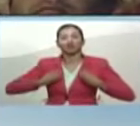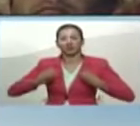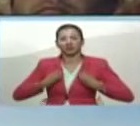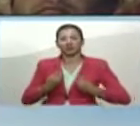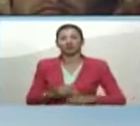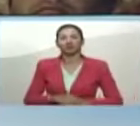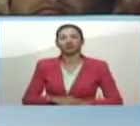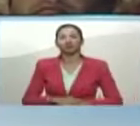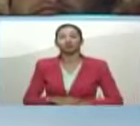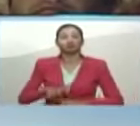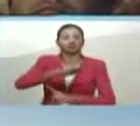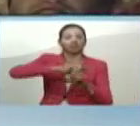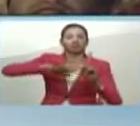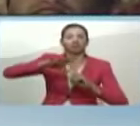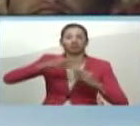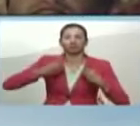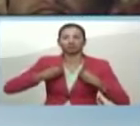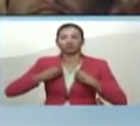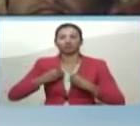de su entorno.